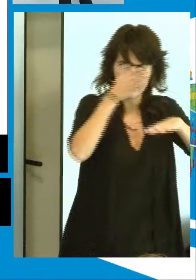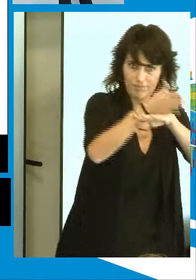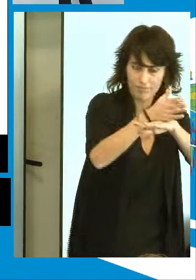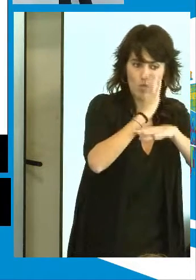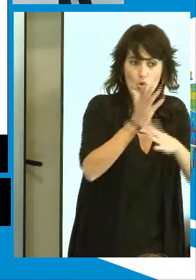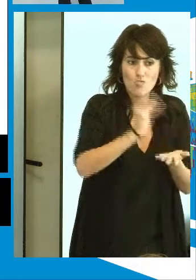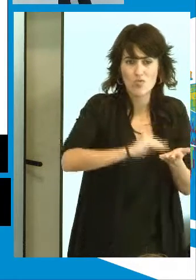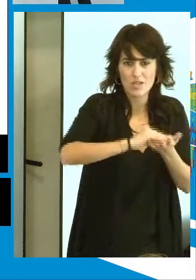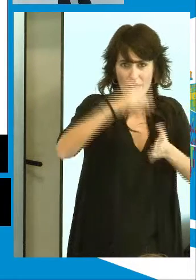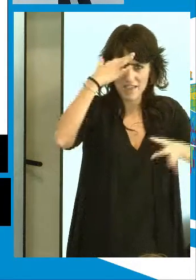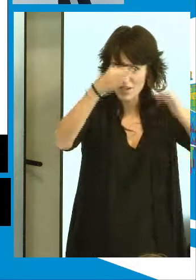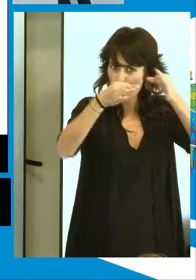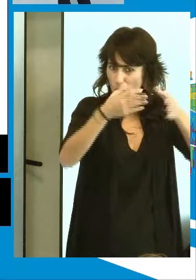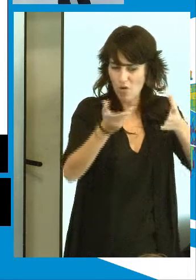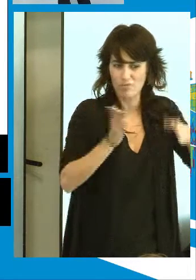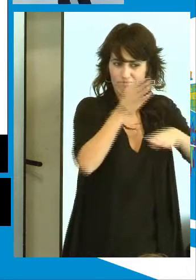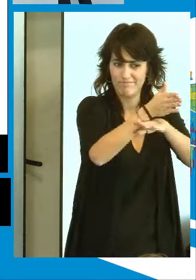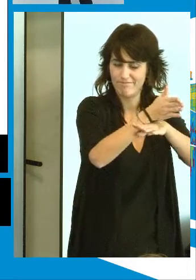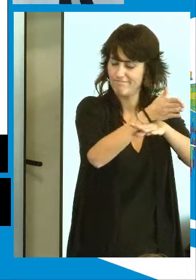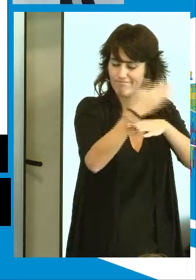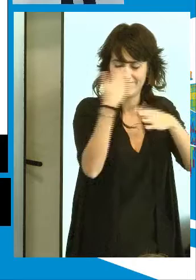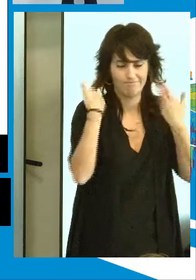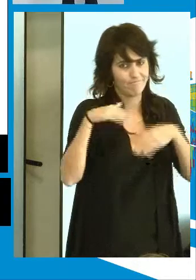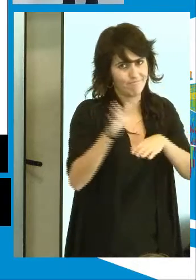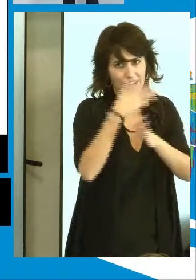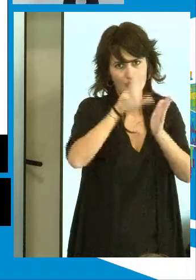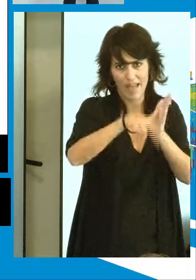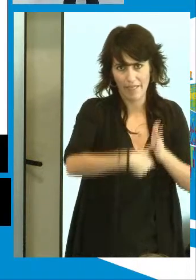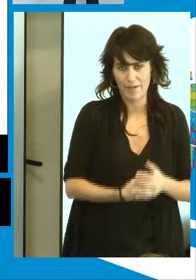cuando ya van al neurólogo ya es demasiado tarde.